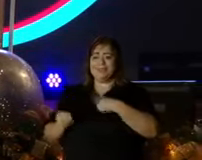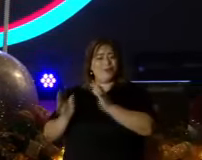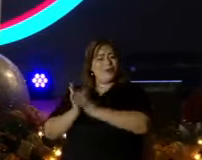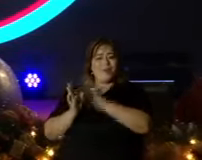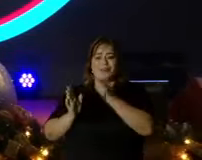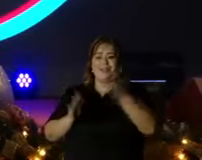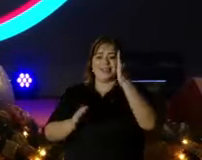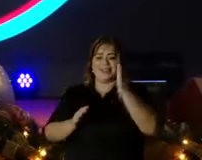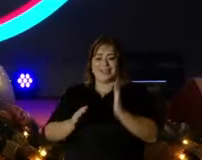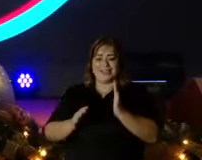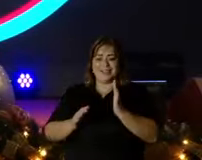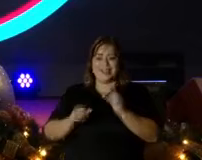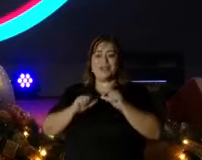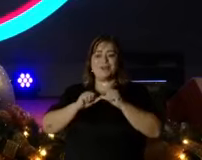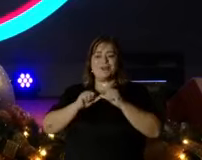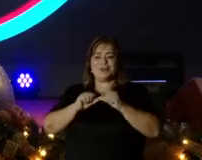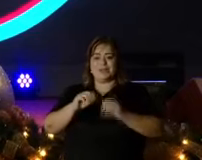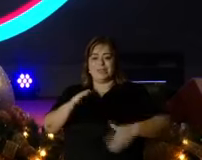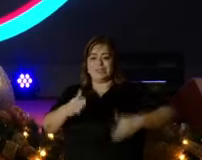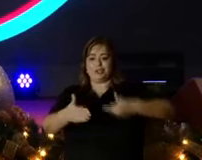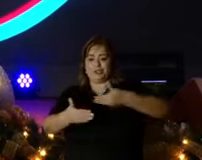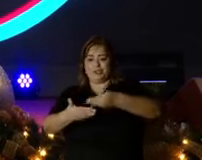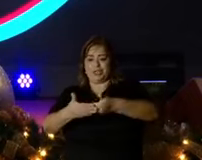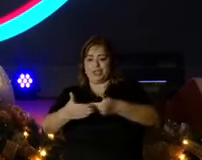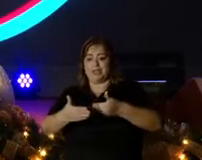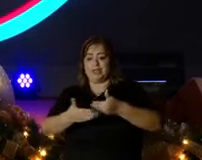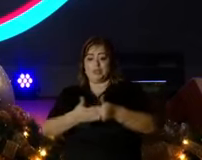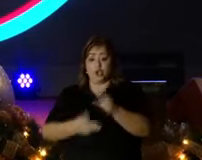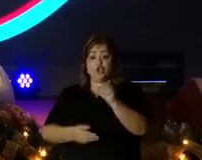ya van llegando, porque faltan, lleguen, bendito.